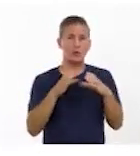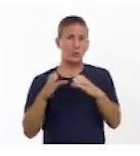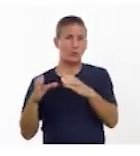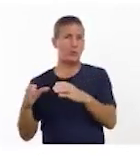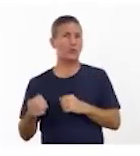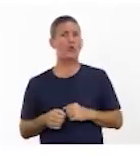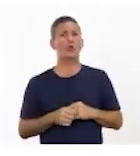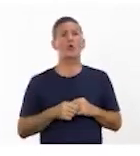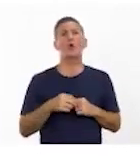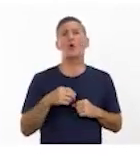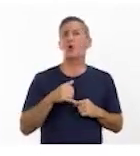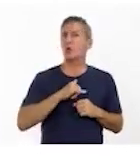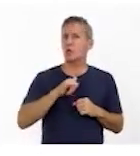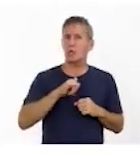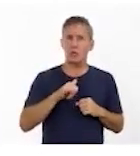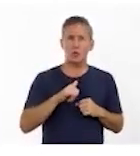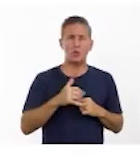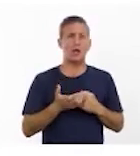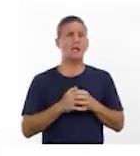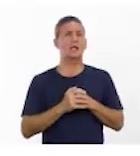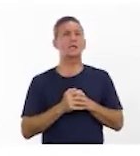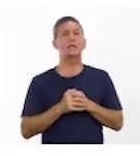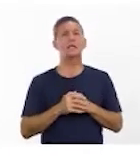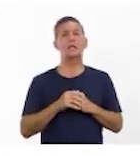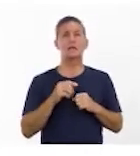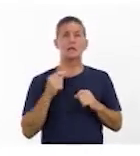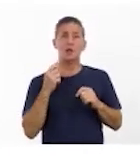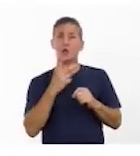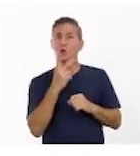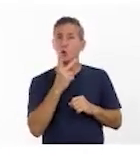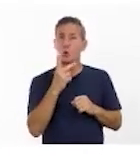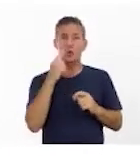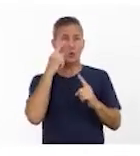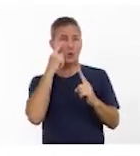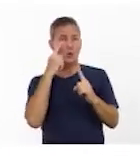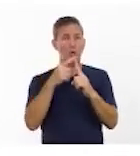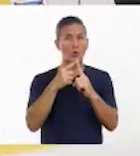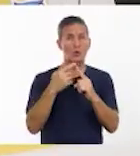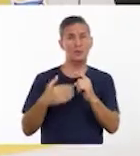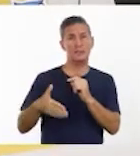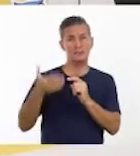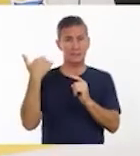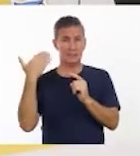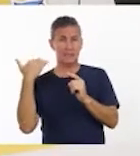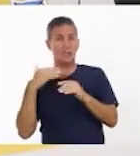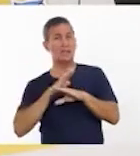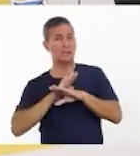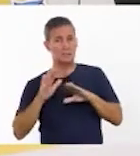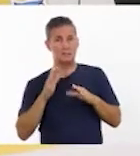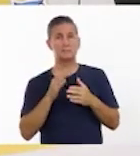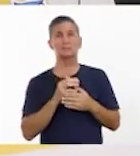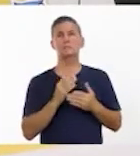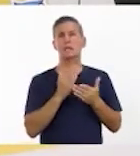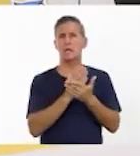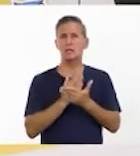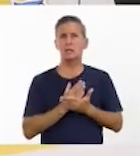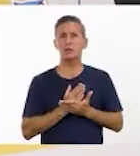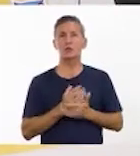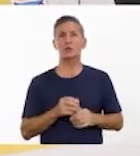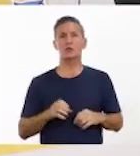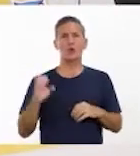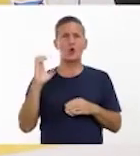compuestos homólogos e isómeros. Ambos objetivos ya fueron tratados con anterioridad. Recordar